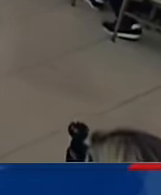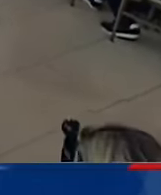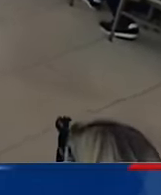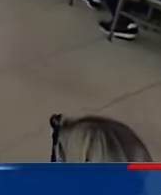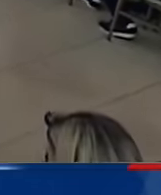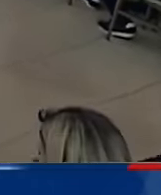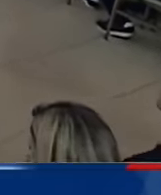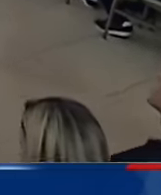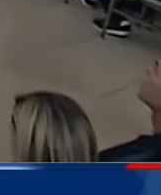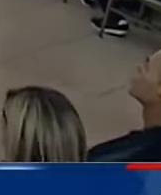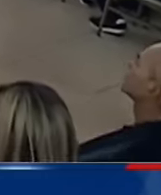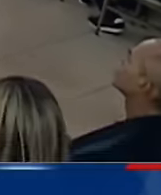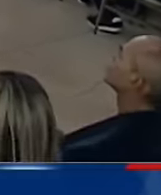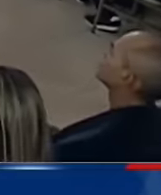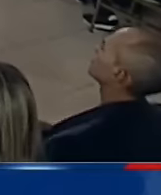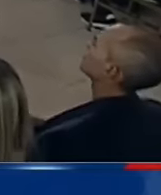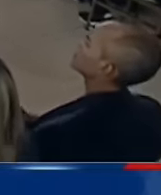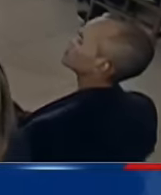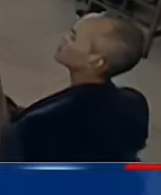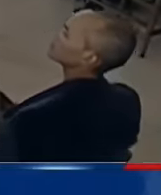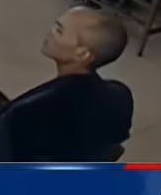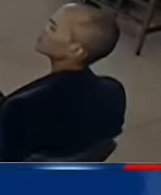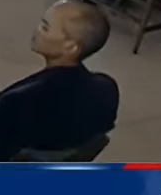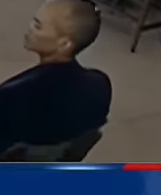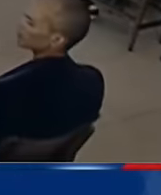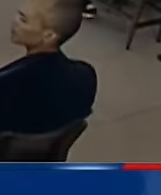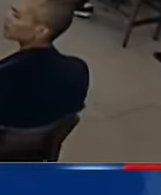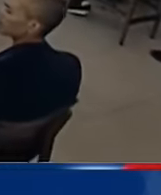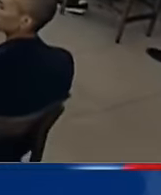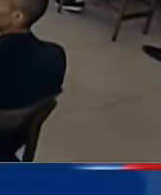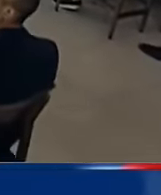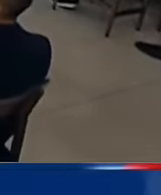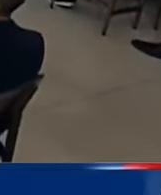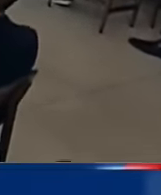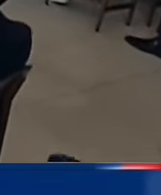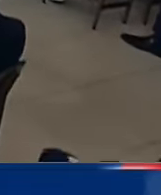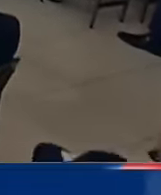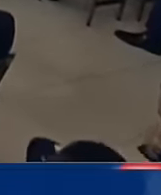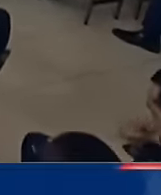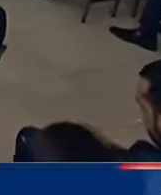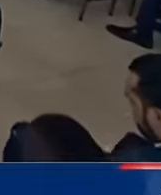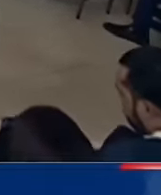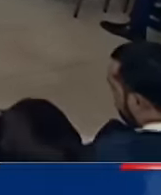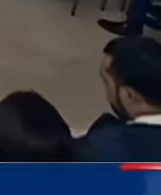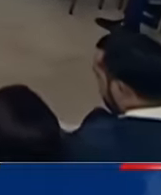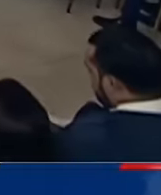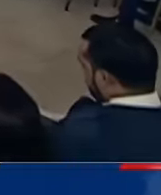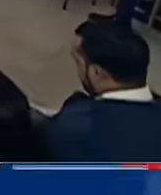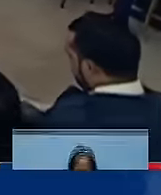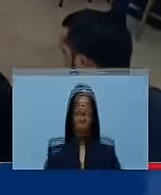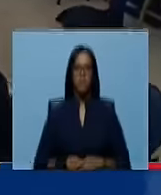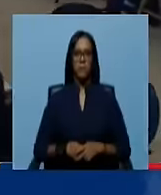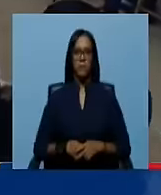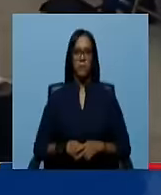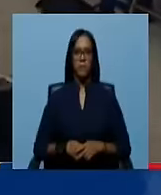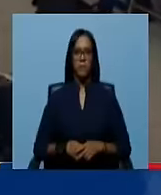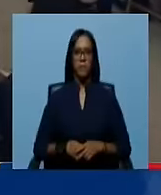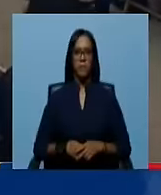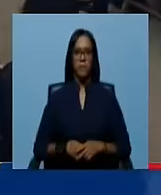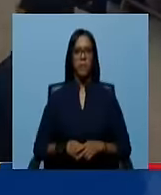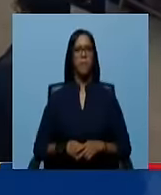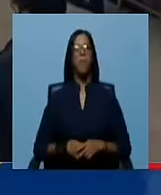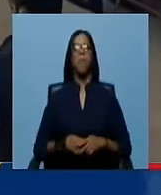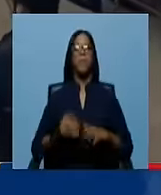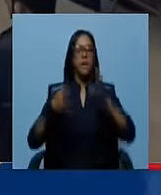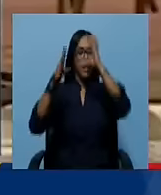Catatumbo. Una maravilla, me estuvo contando el embajador ruso que estuvo por allá